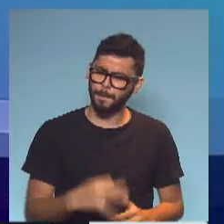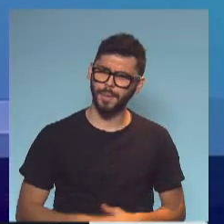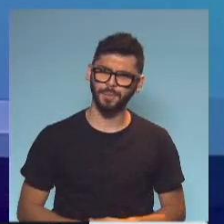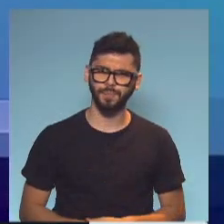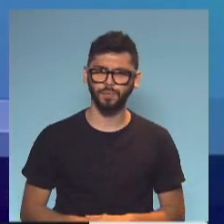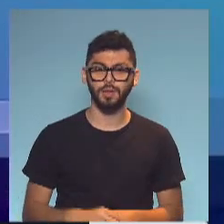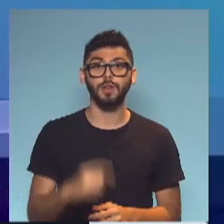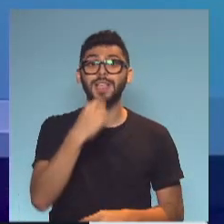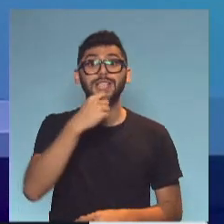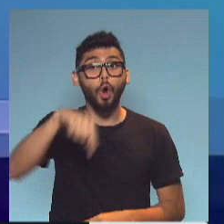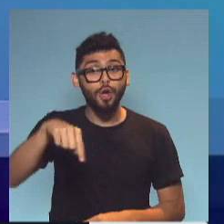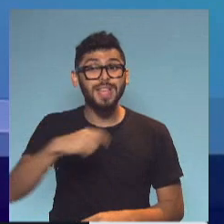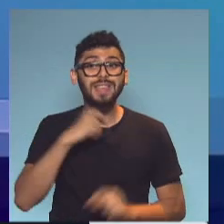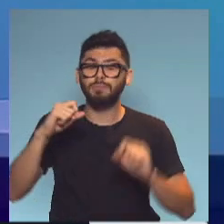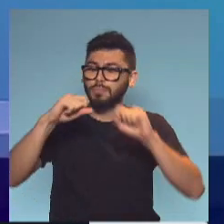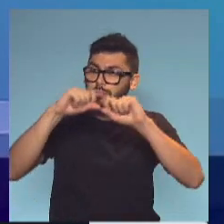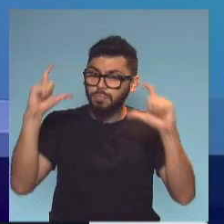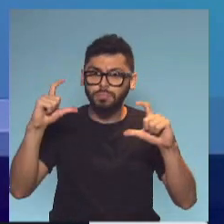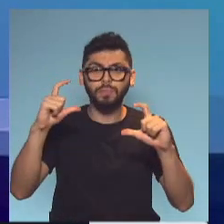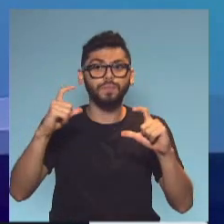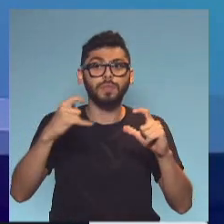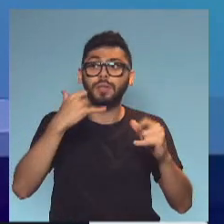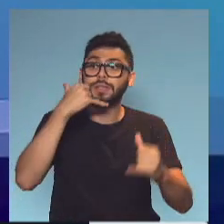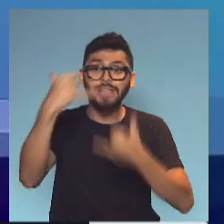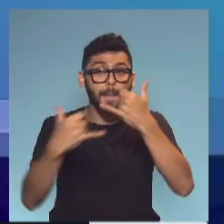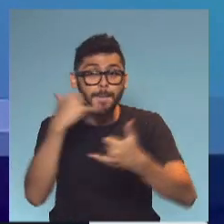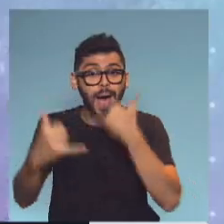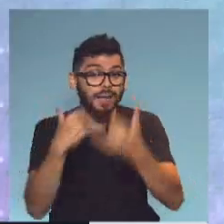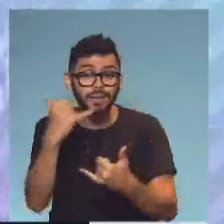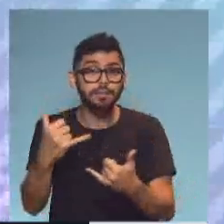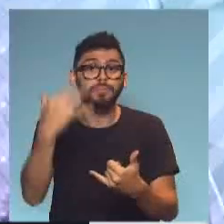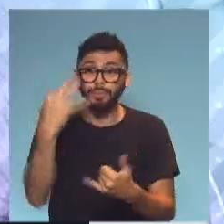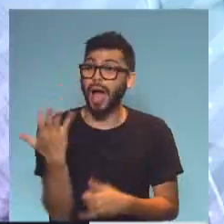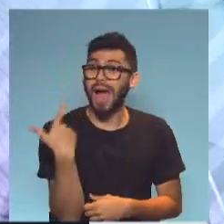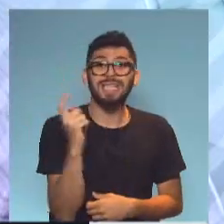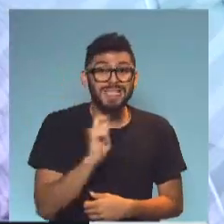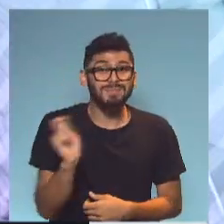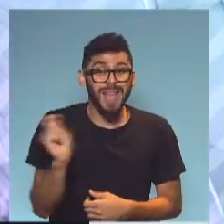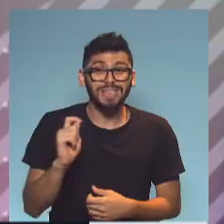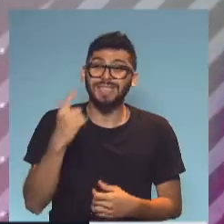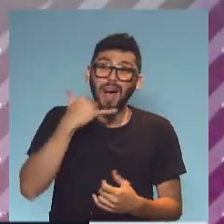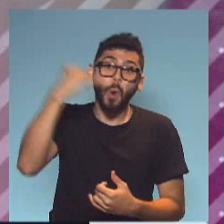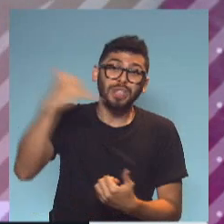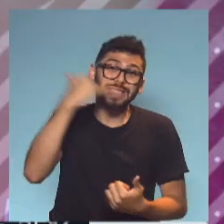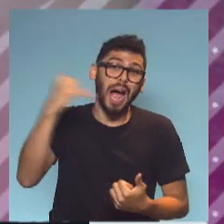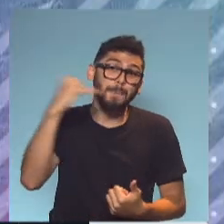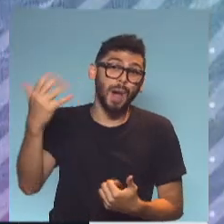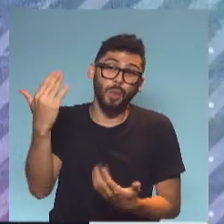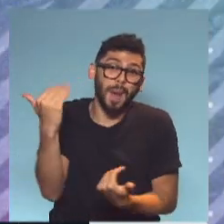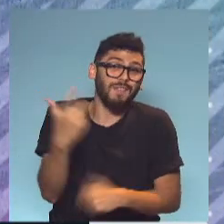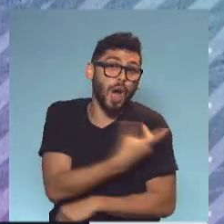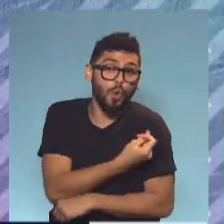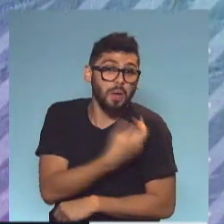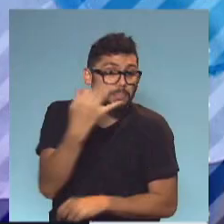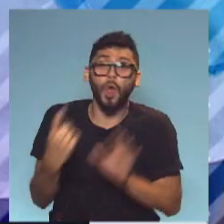se quiere despertar hoy y empezar a llamar por teléfono, sepan que lo estamos haciendo hace meses para conseguir vacuna y que eso no estuvo prohibido por